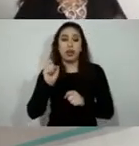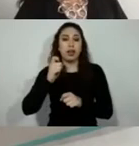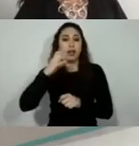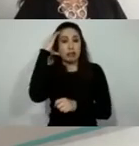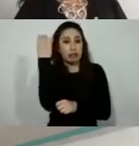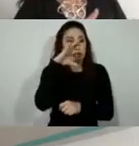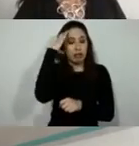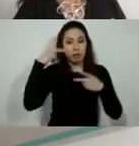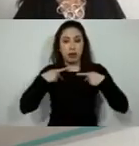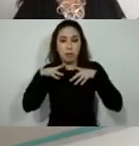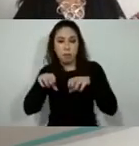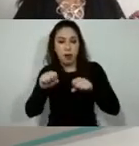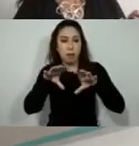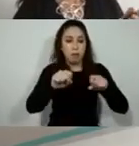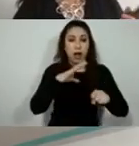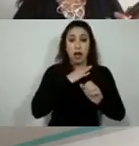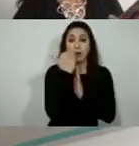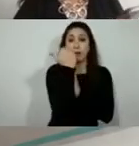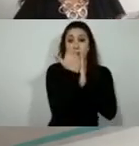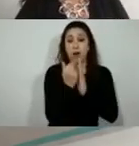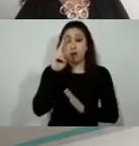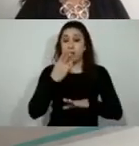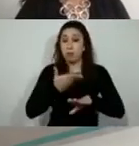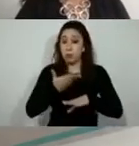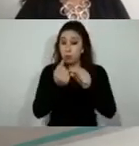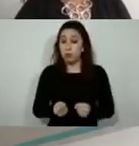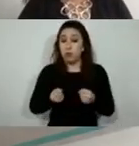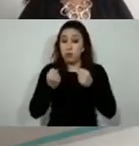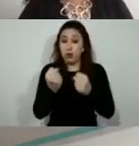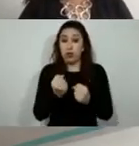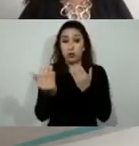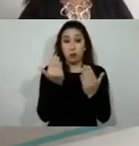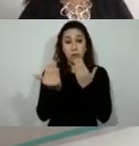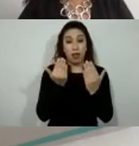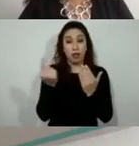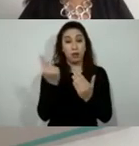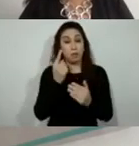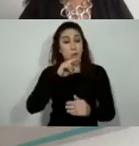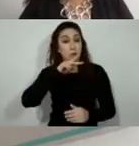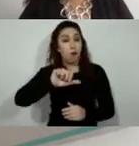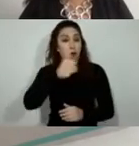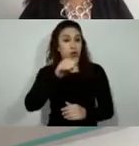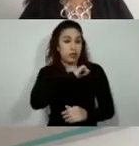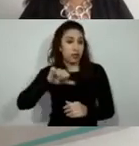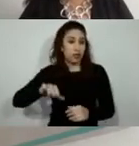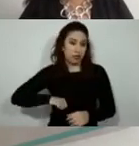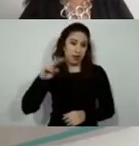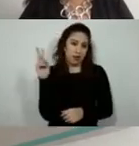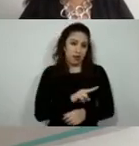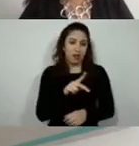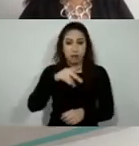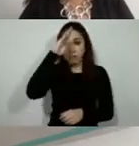decir, hay una disminución muy grande y más que otras alcaldías que generalmente